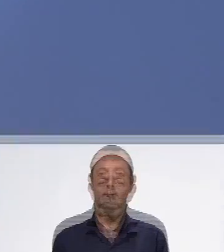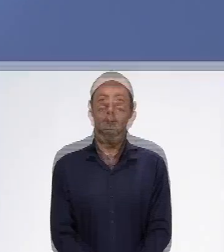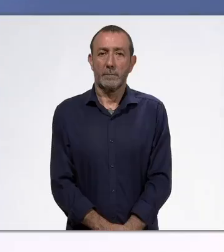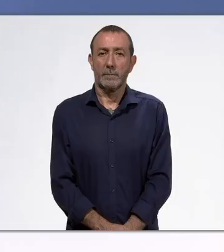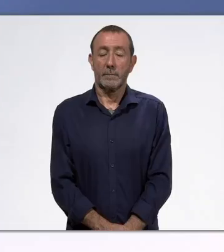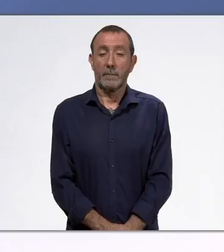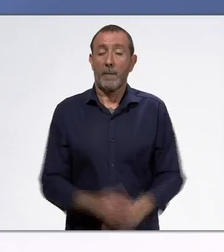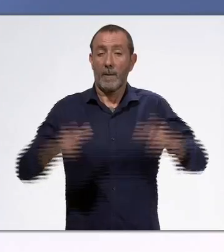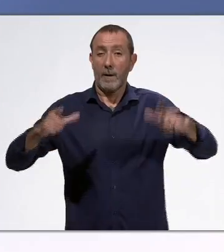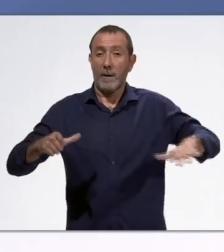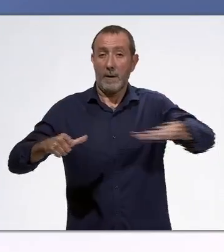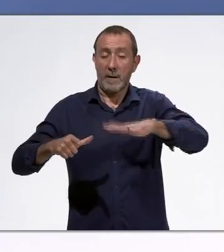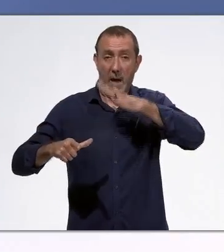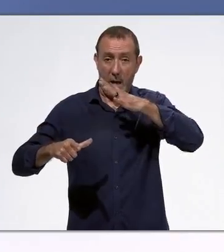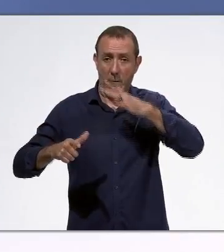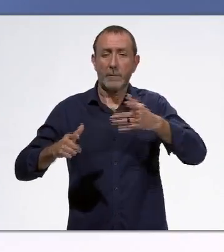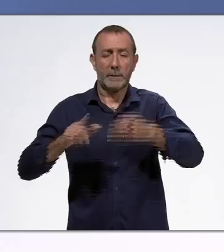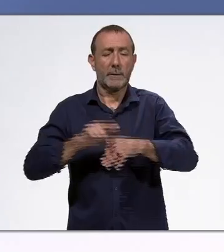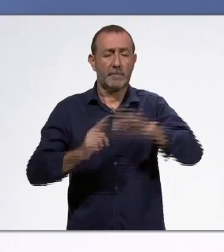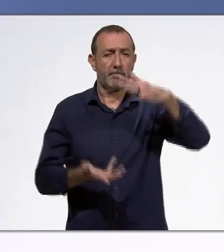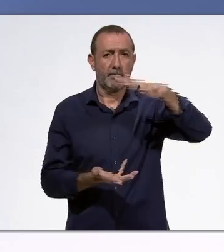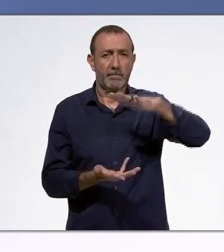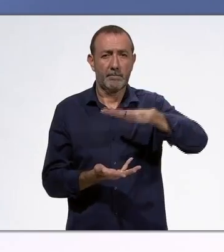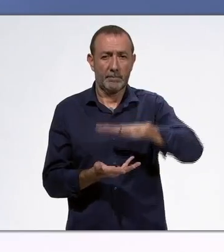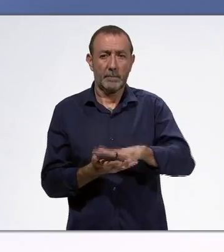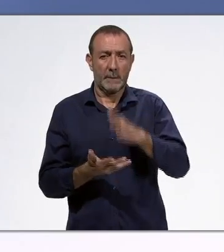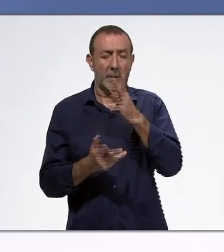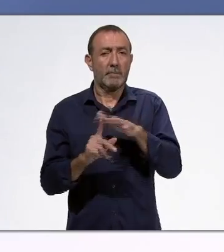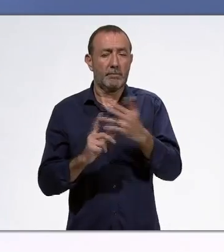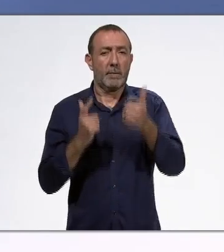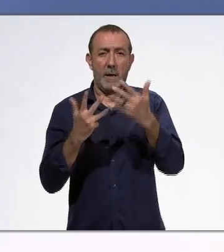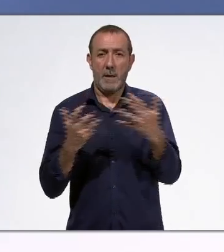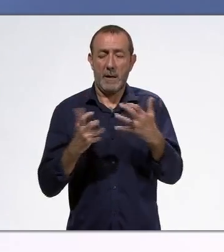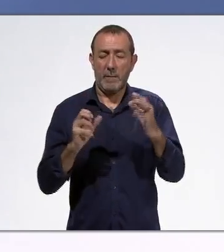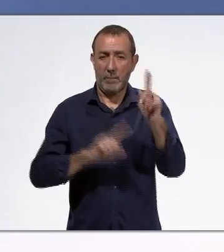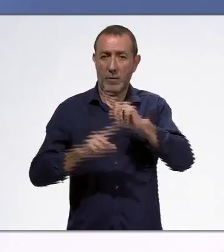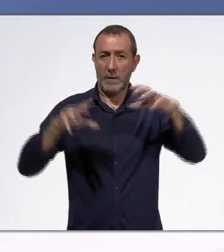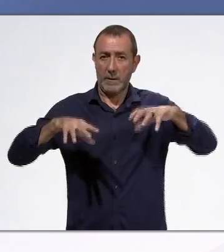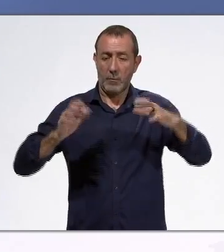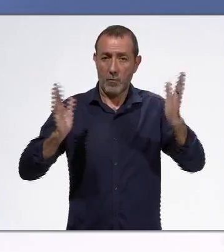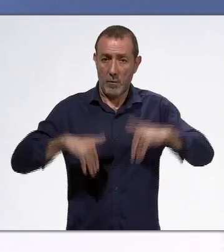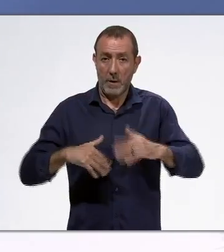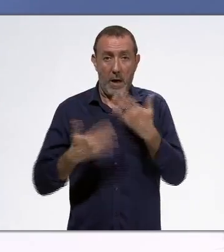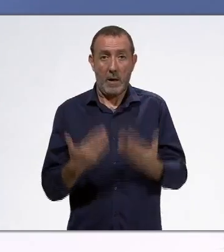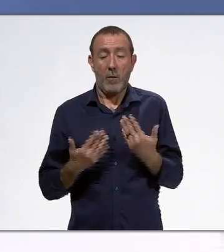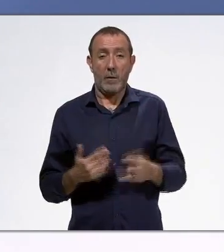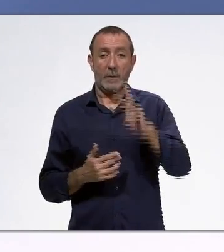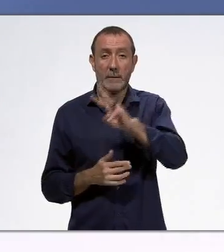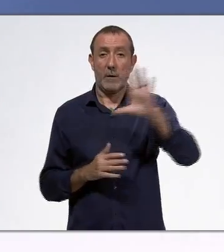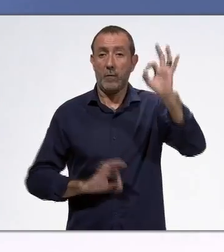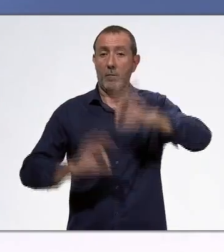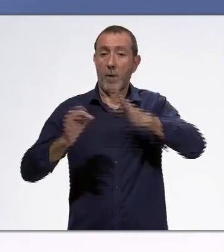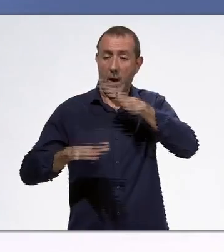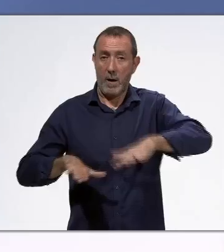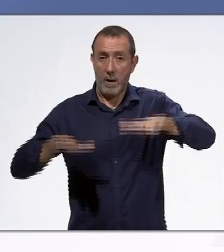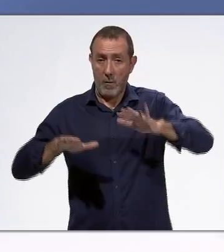los embalses de Málaga siguen perdiendo agua y continúa grabándose la sequía actualmente están al 35% de su capacidad